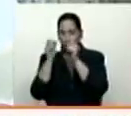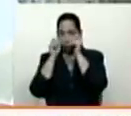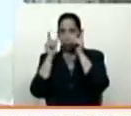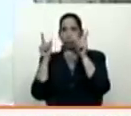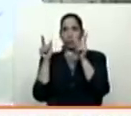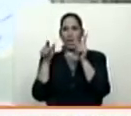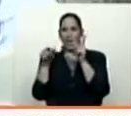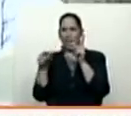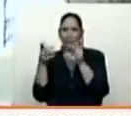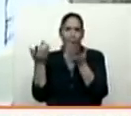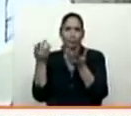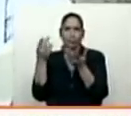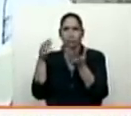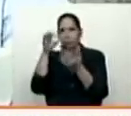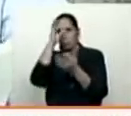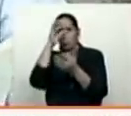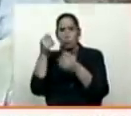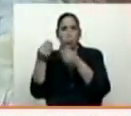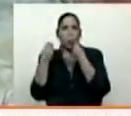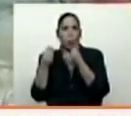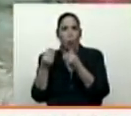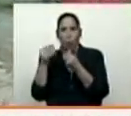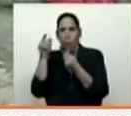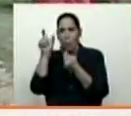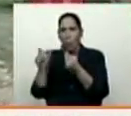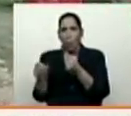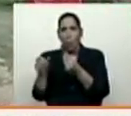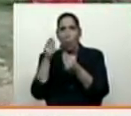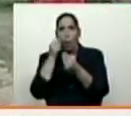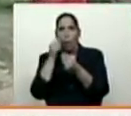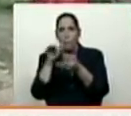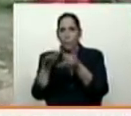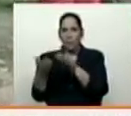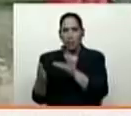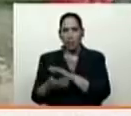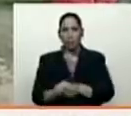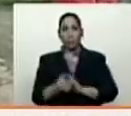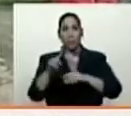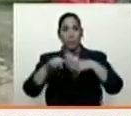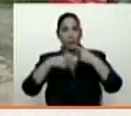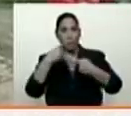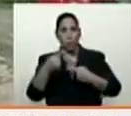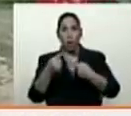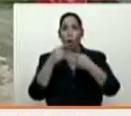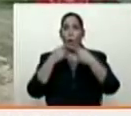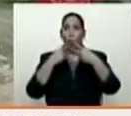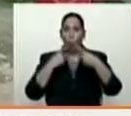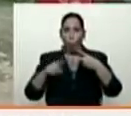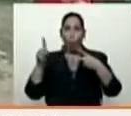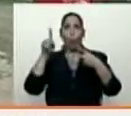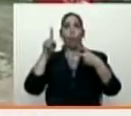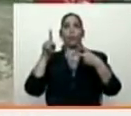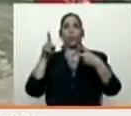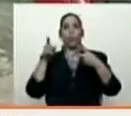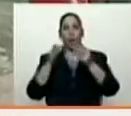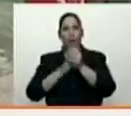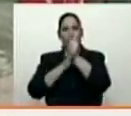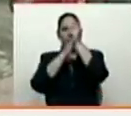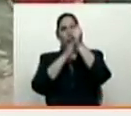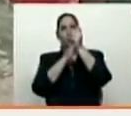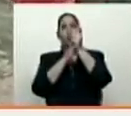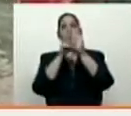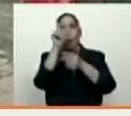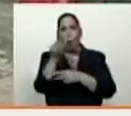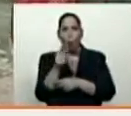tiempo después, Leonardo Infante, otro de los héroes de las queseras, es fusilado